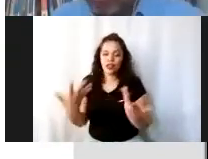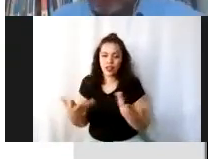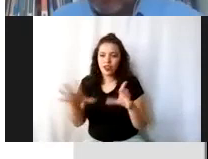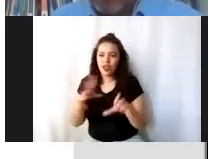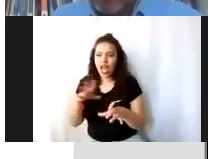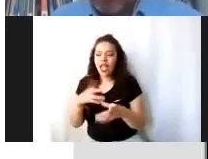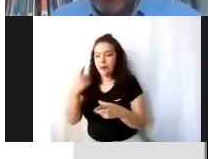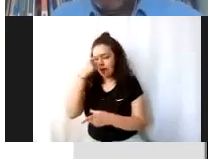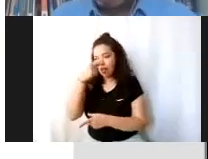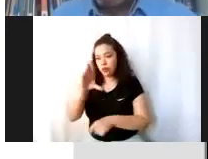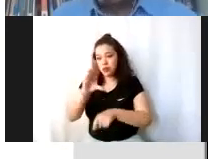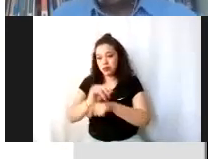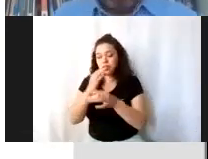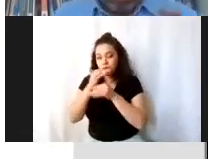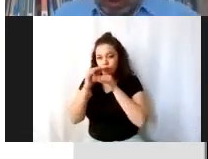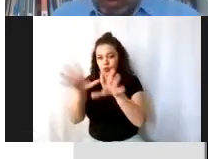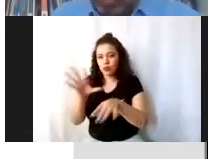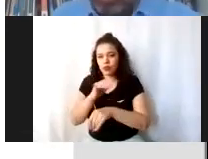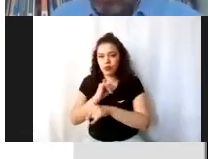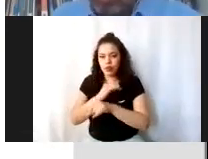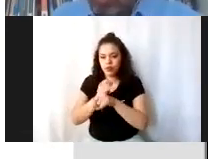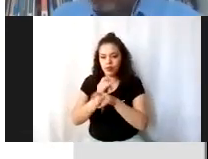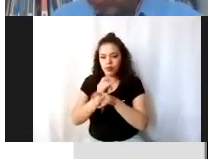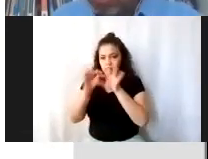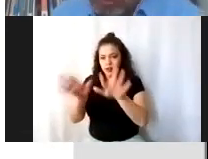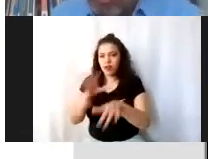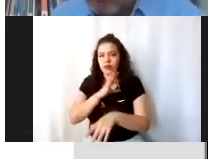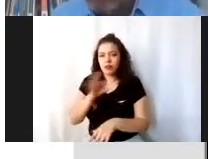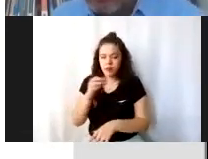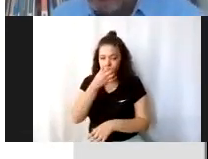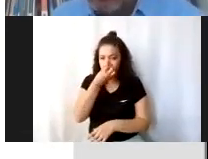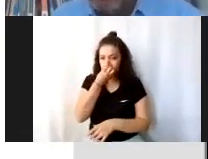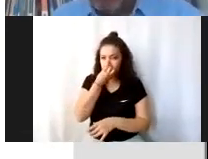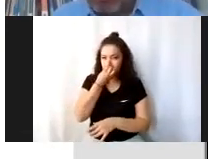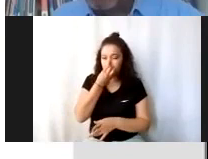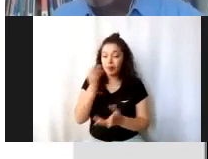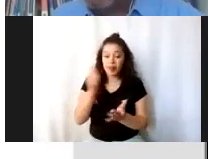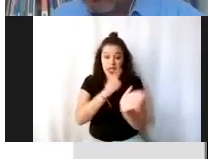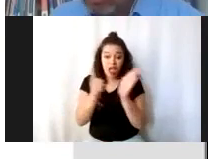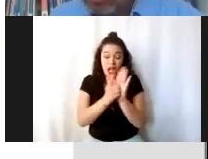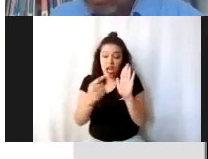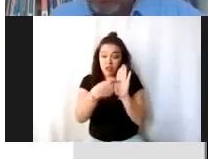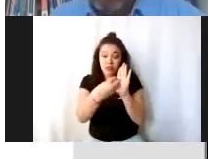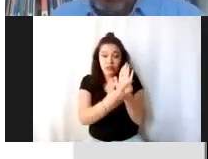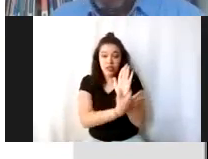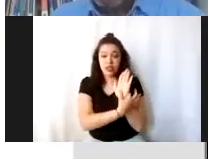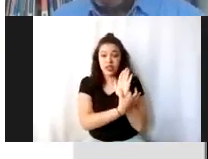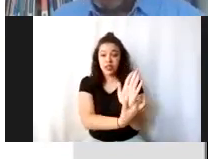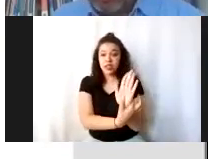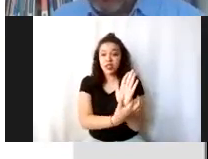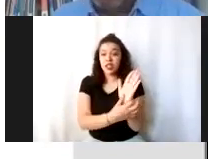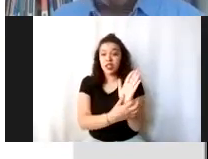hipotética. Y en este sentido, nosotros no tendríamos problema por revelar, porque así lo establece la ley, por motivos de salud,